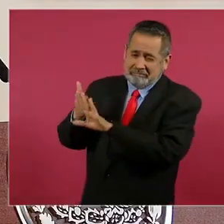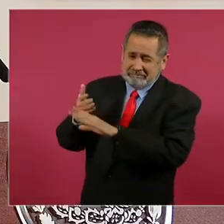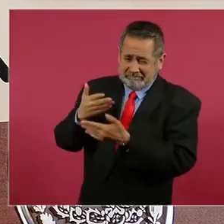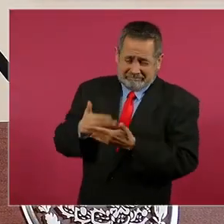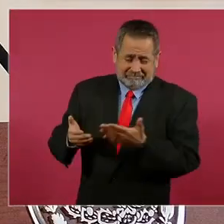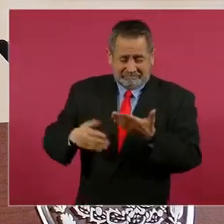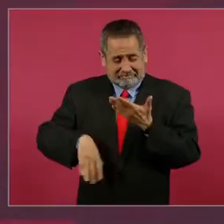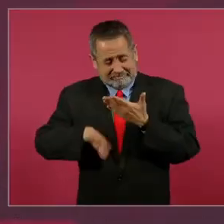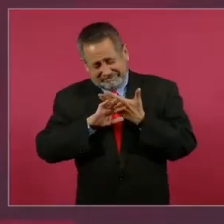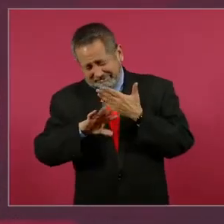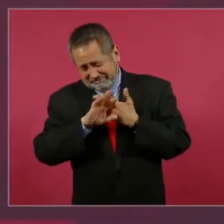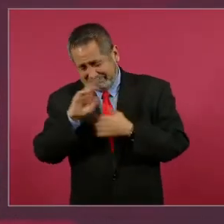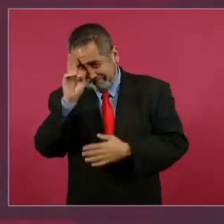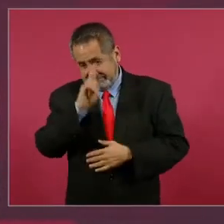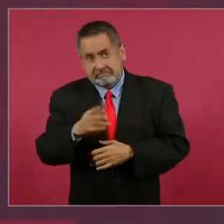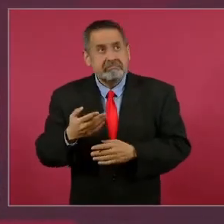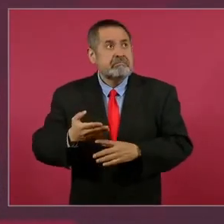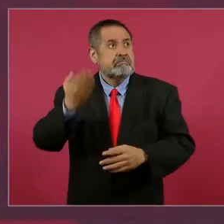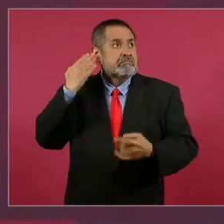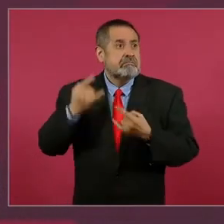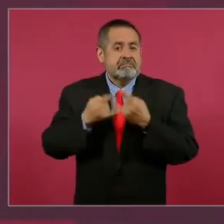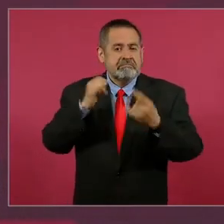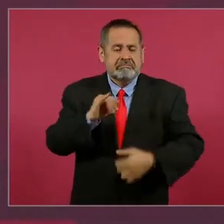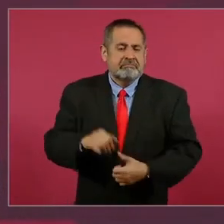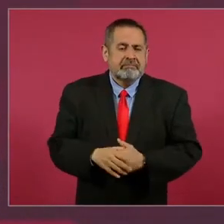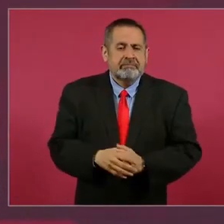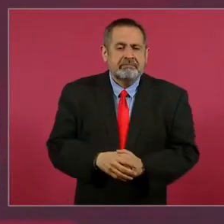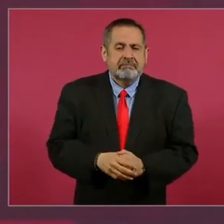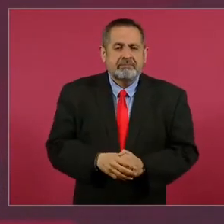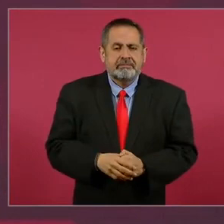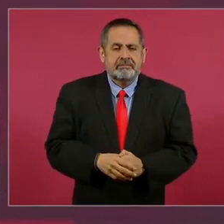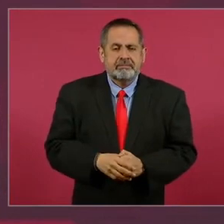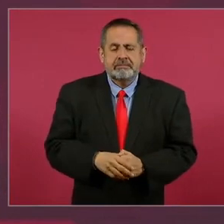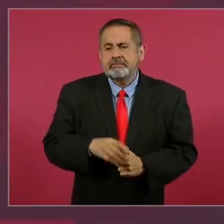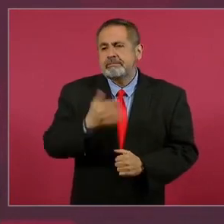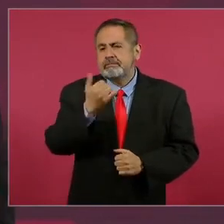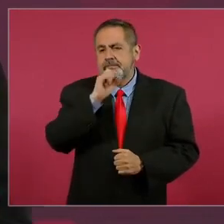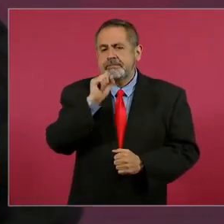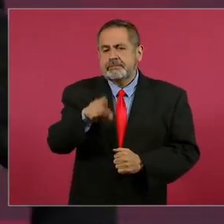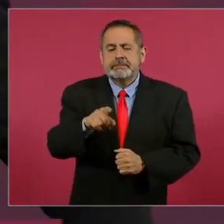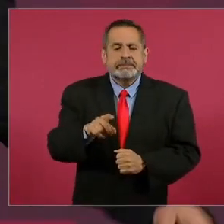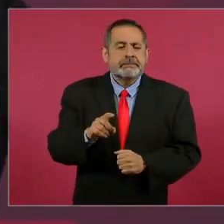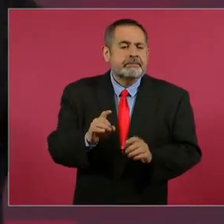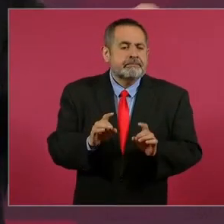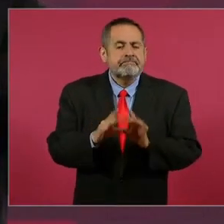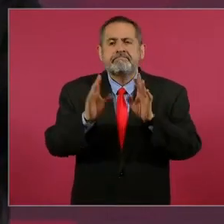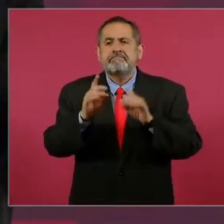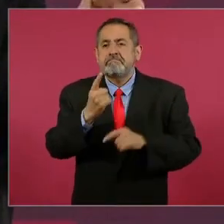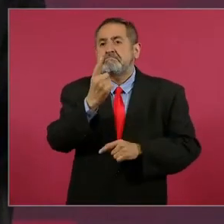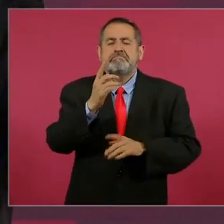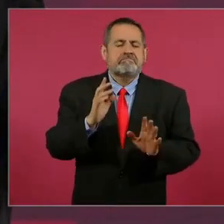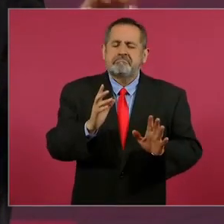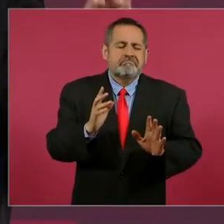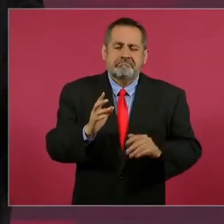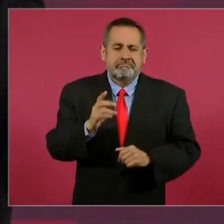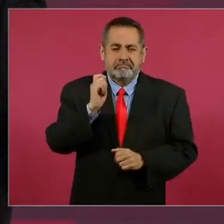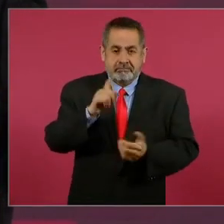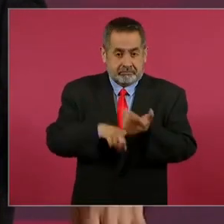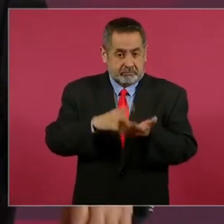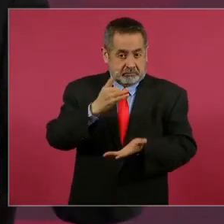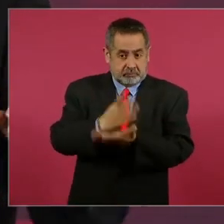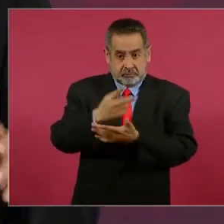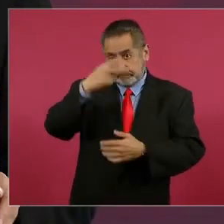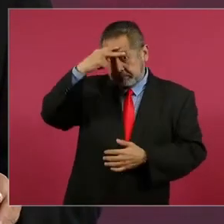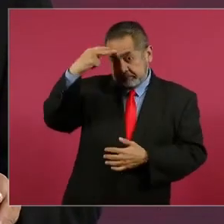nunca en la historia. Y también no es un fenómeno solo de México,